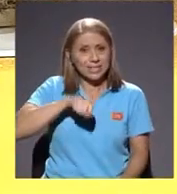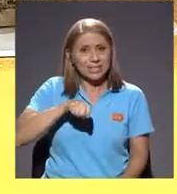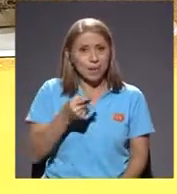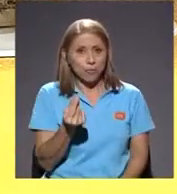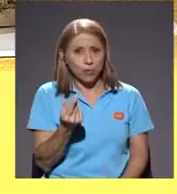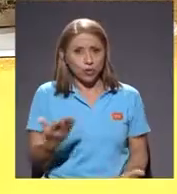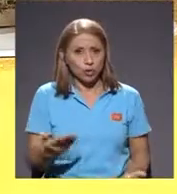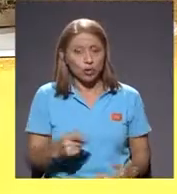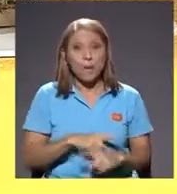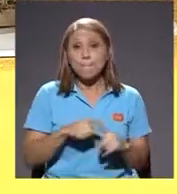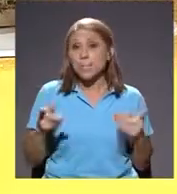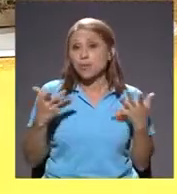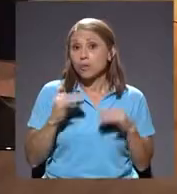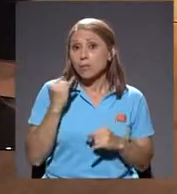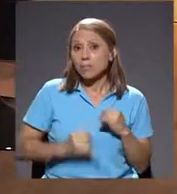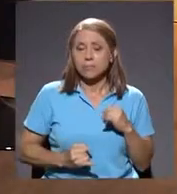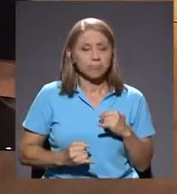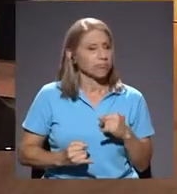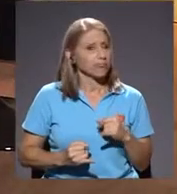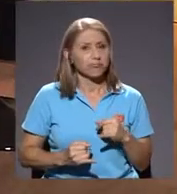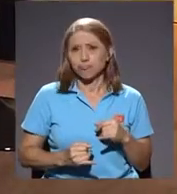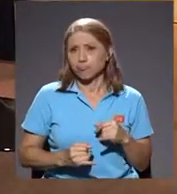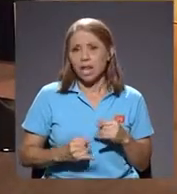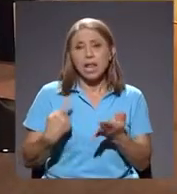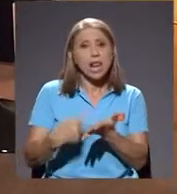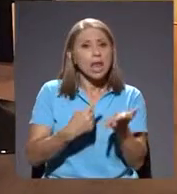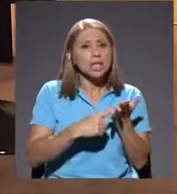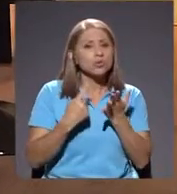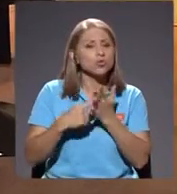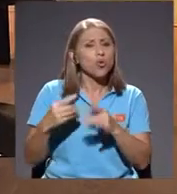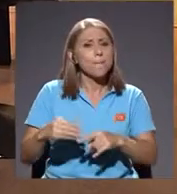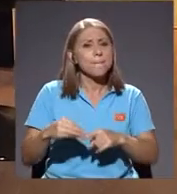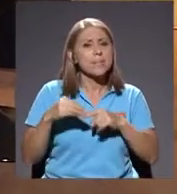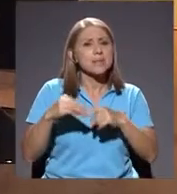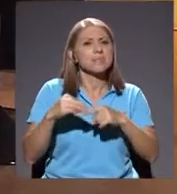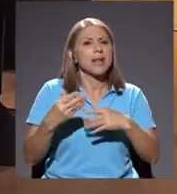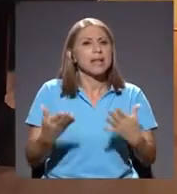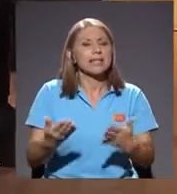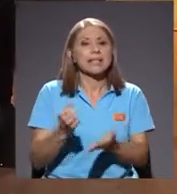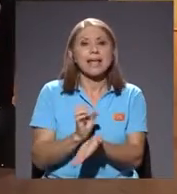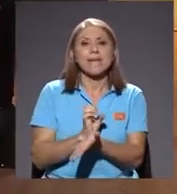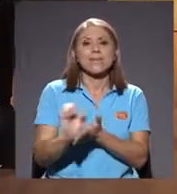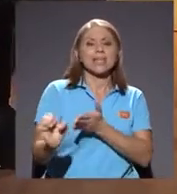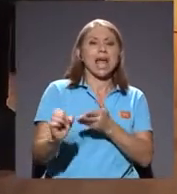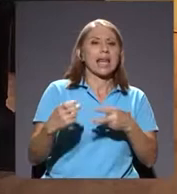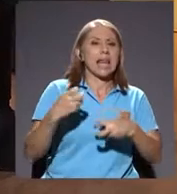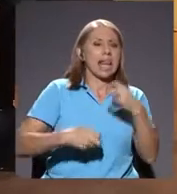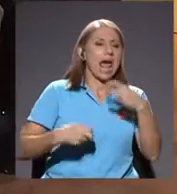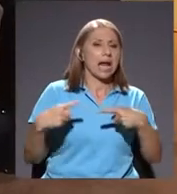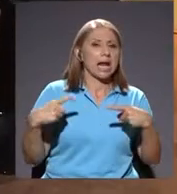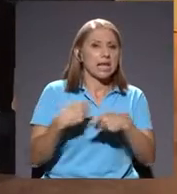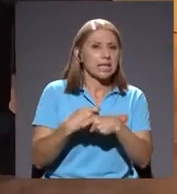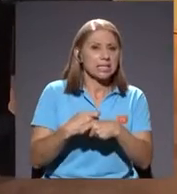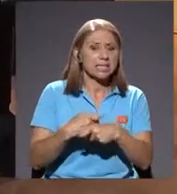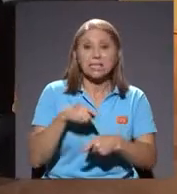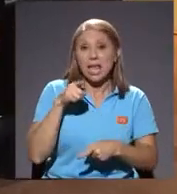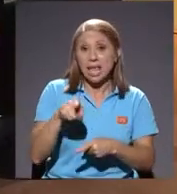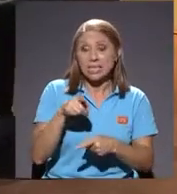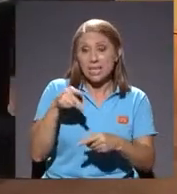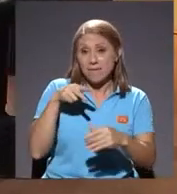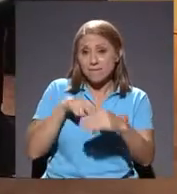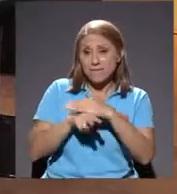discusión no termina acá de hecho la discusión fundamental que hemos tenido es evitar la crisis es decir es una visión que los